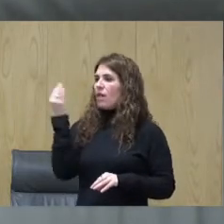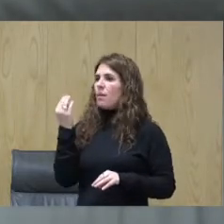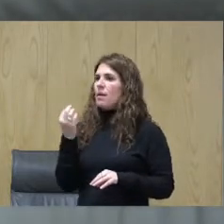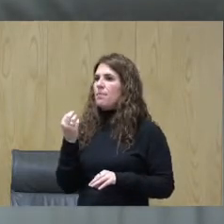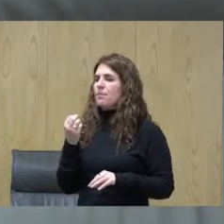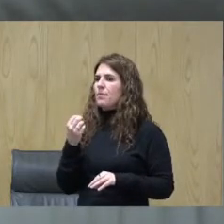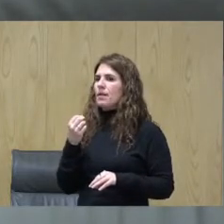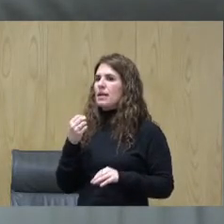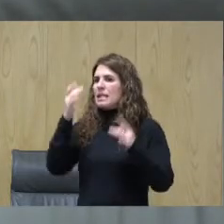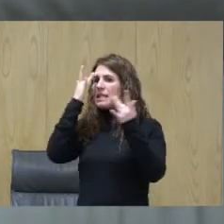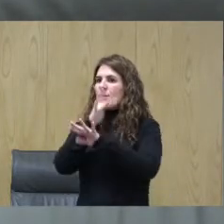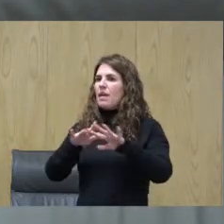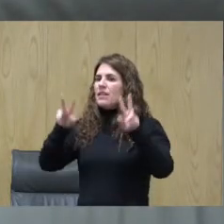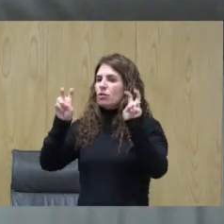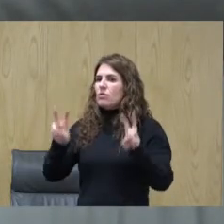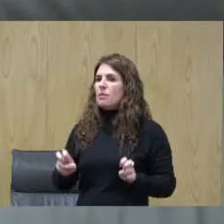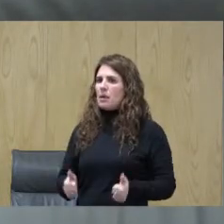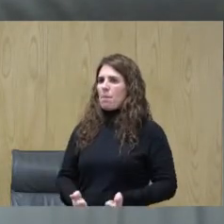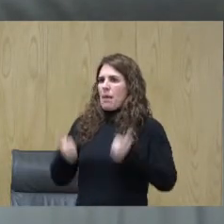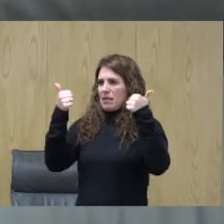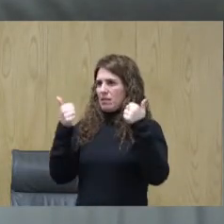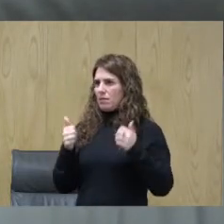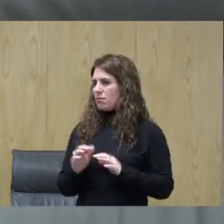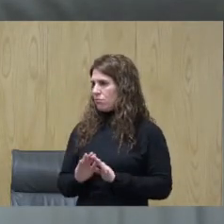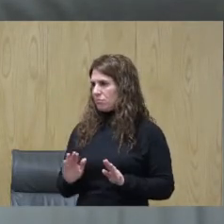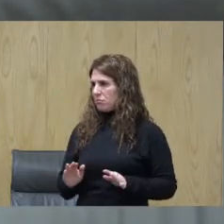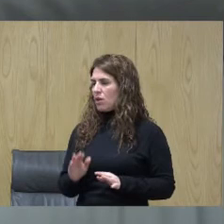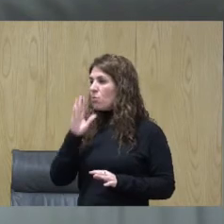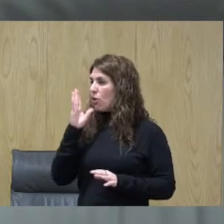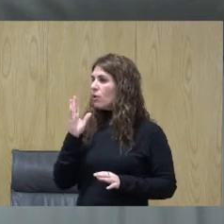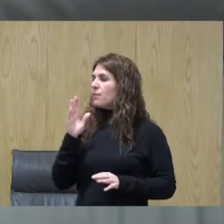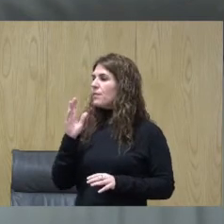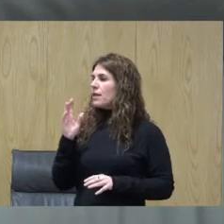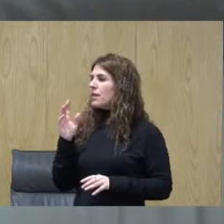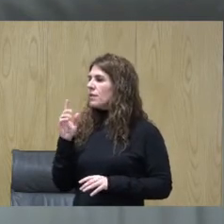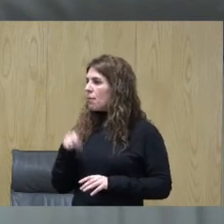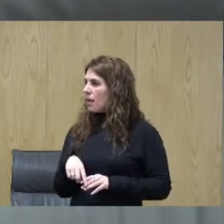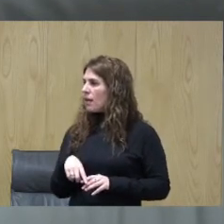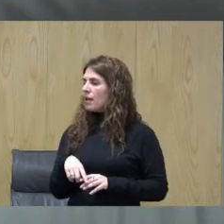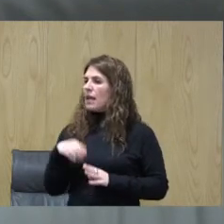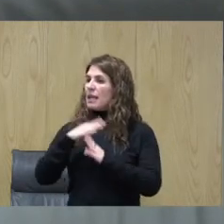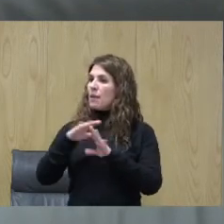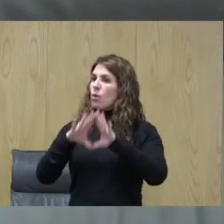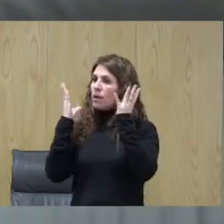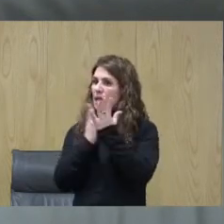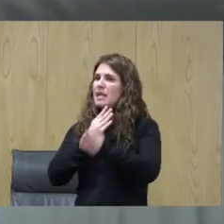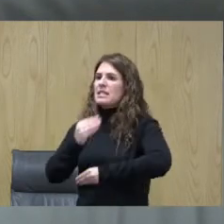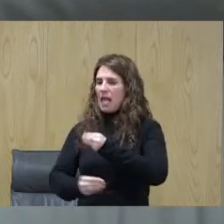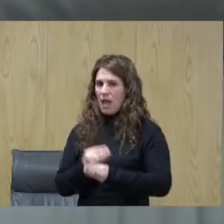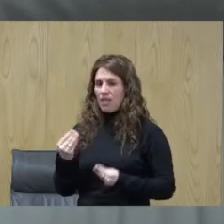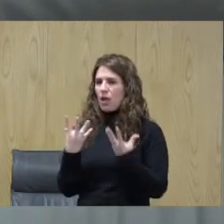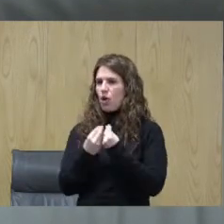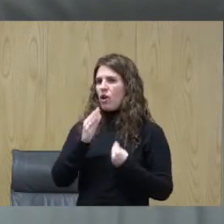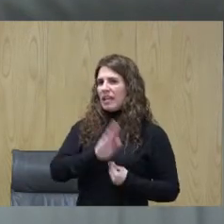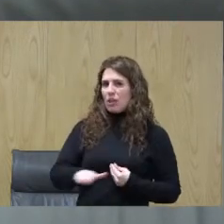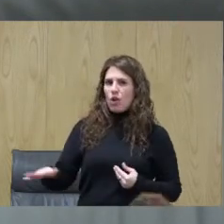sensibilidad hacia estos temas con estas personas, ¿no? Porque también a nivel universal se hace, ¿no? Se hace con niños,